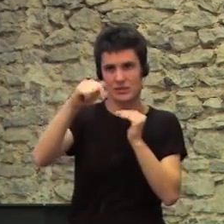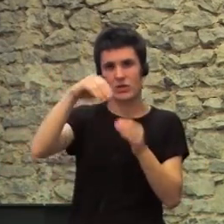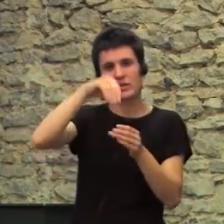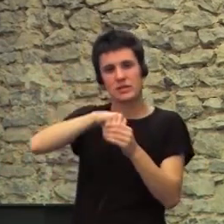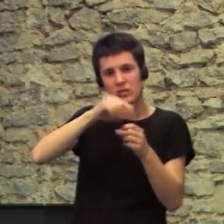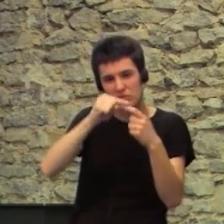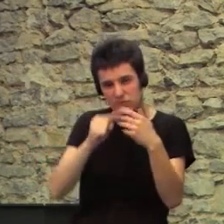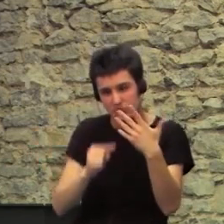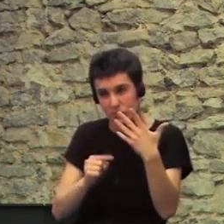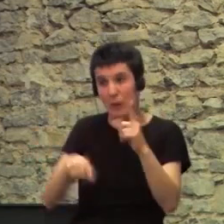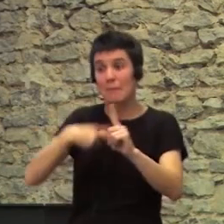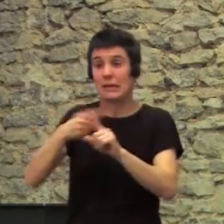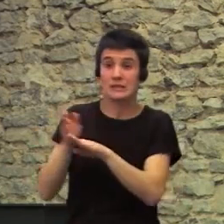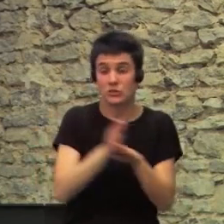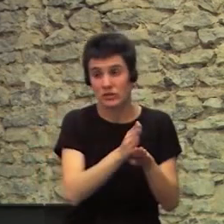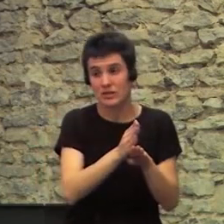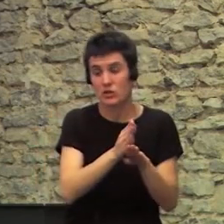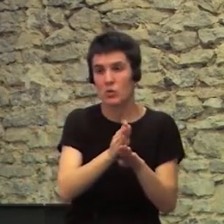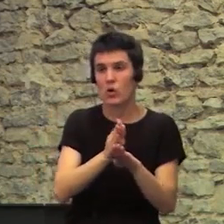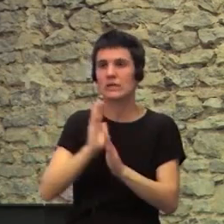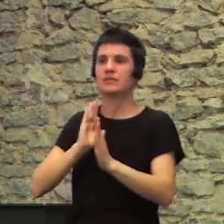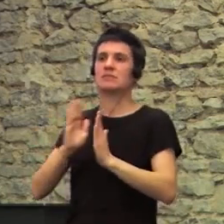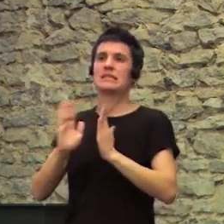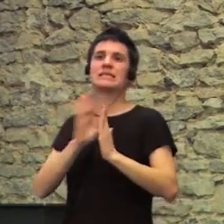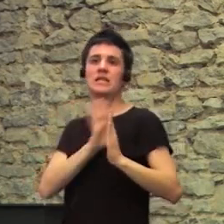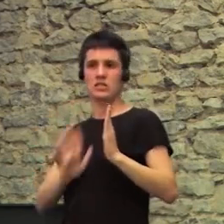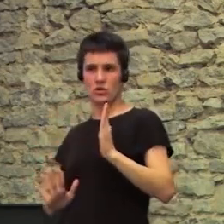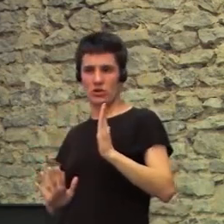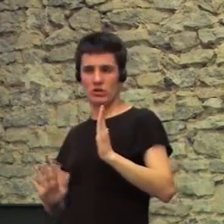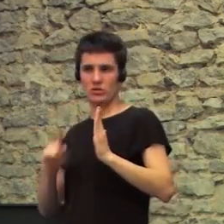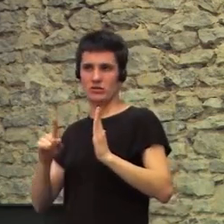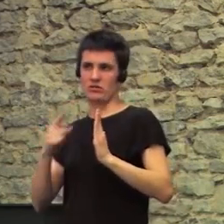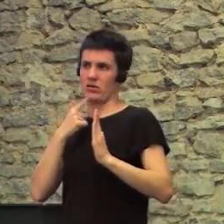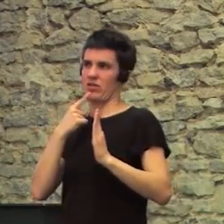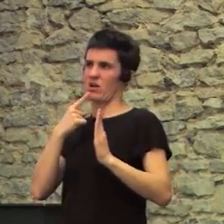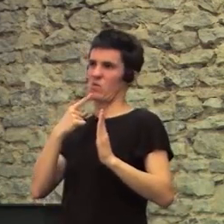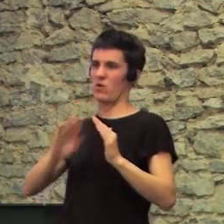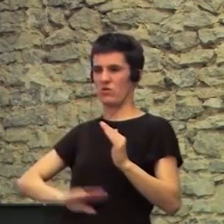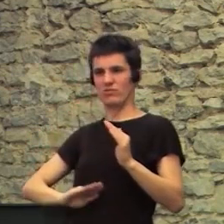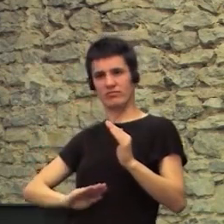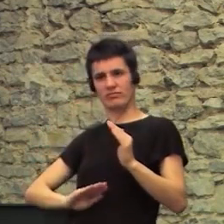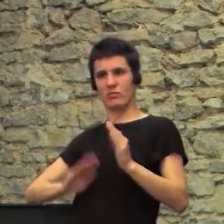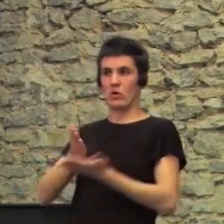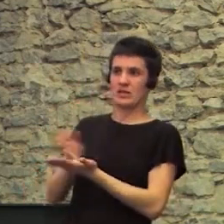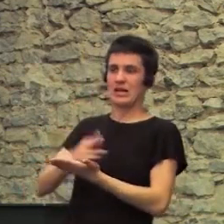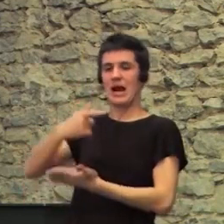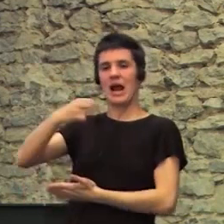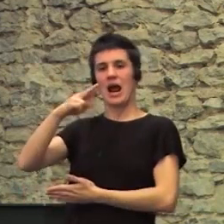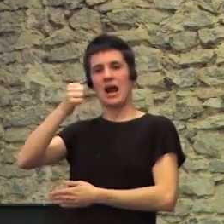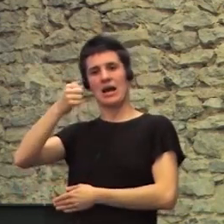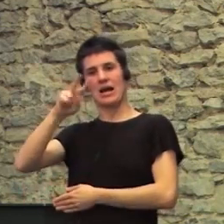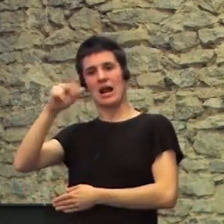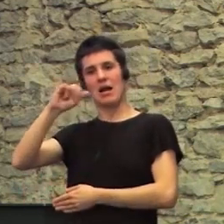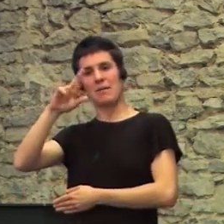luego las transitorias, que es muy interesante porque, por ejemplo, hablaba de intersexualidades gravídicas, que se asumía que era